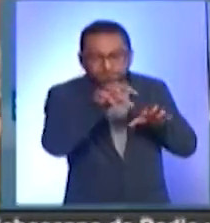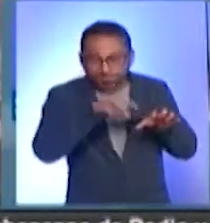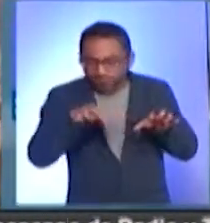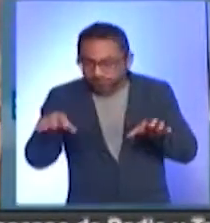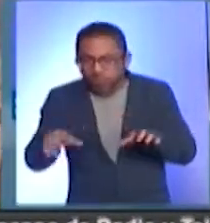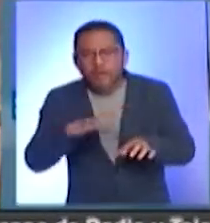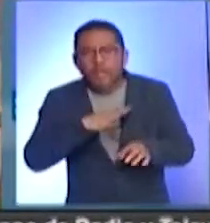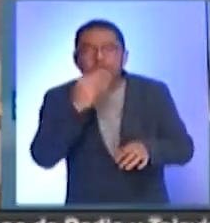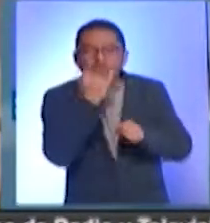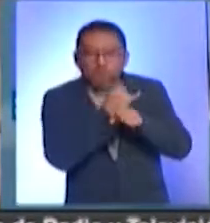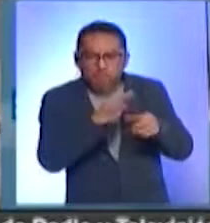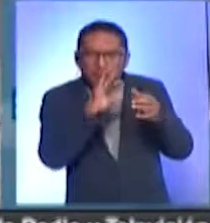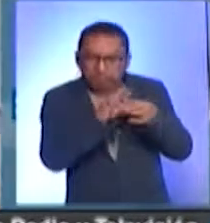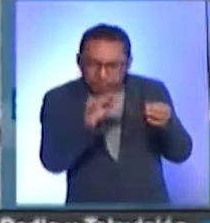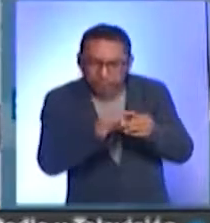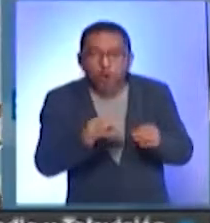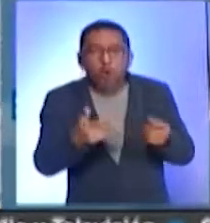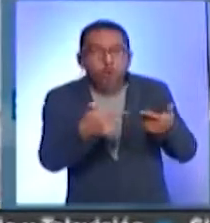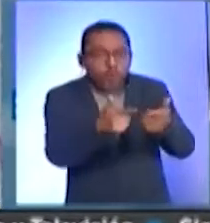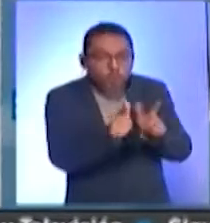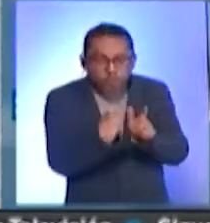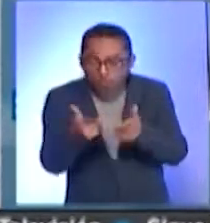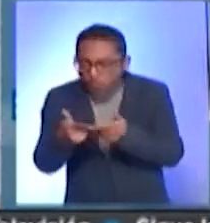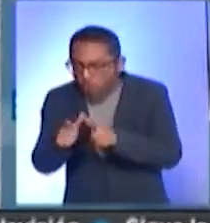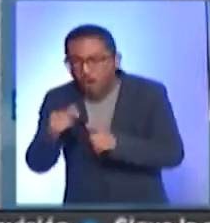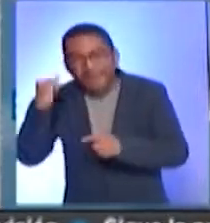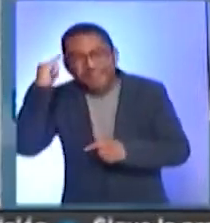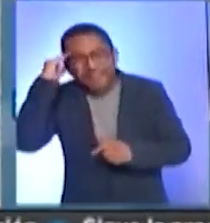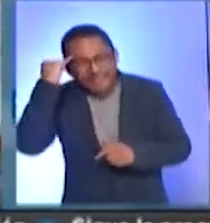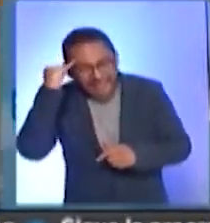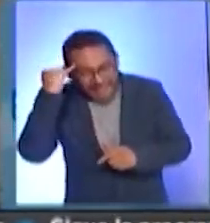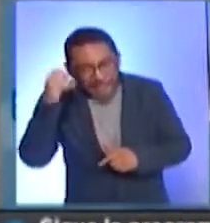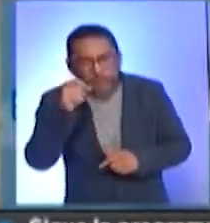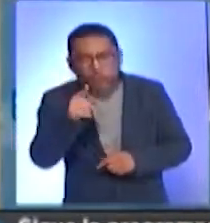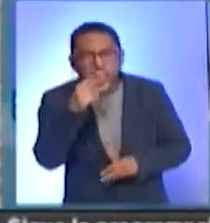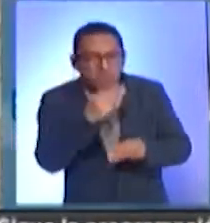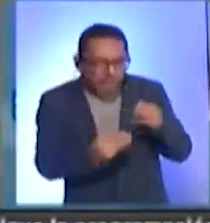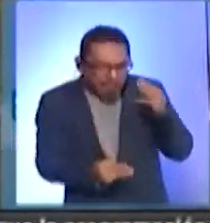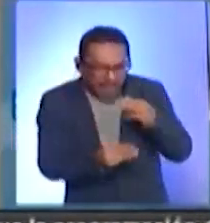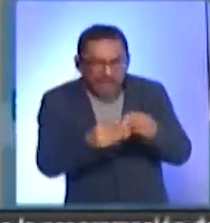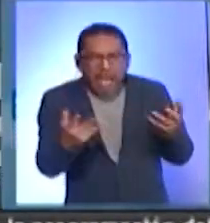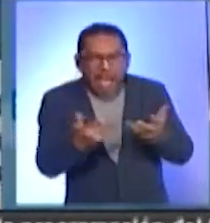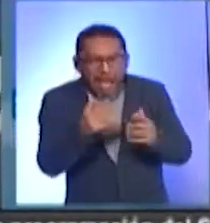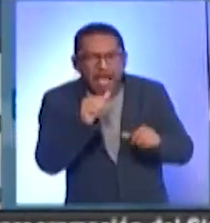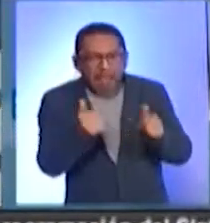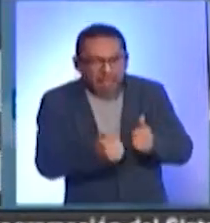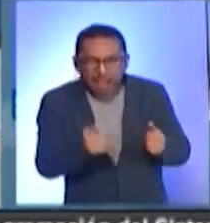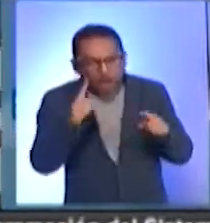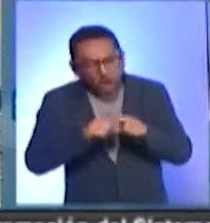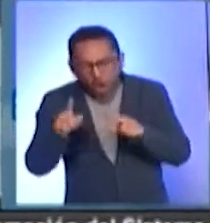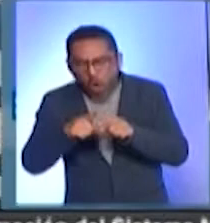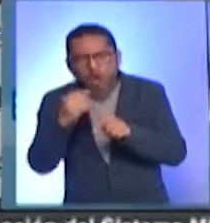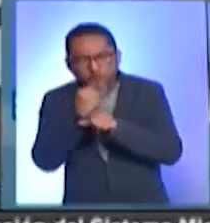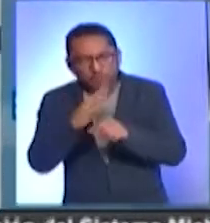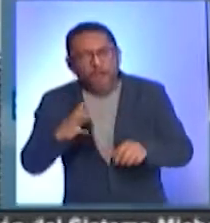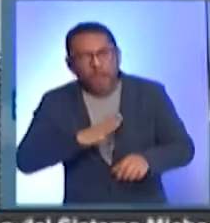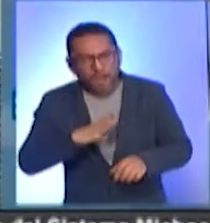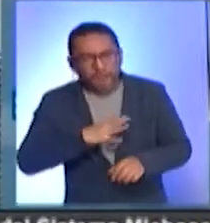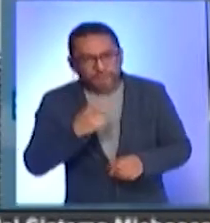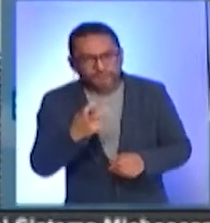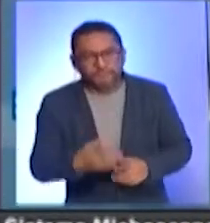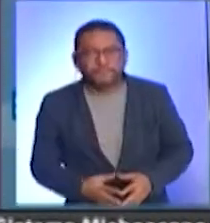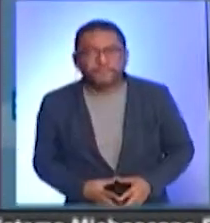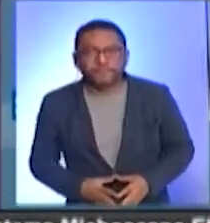las zonas grupos indígenas que las habitan y materiales con los que se elaboran para ese me noticias mayor